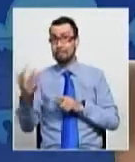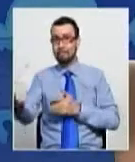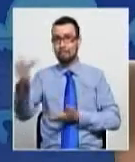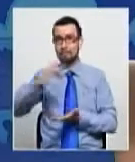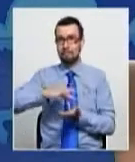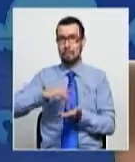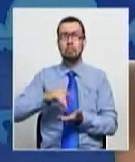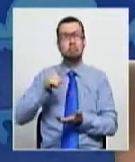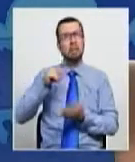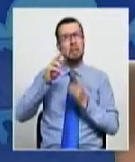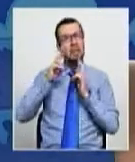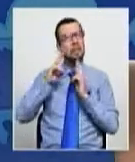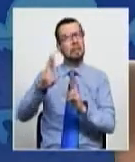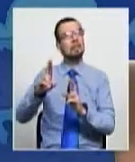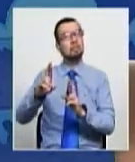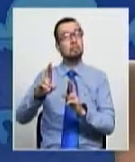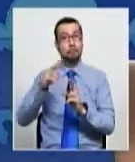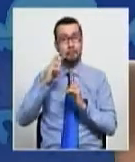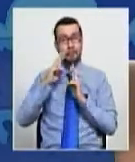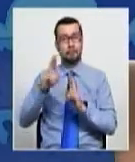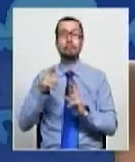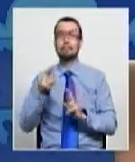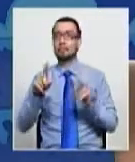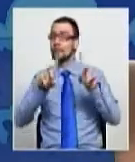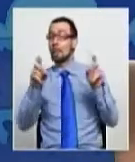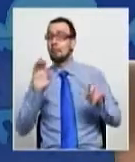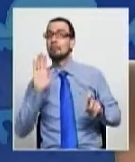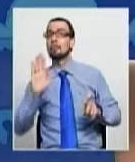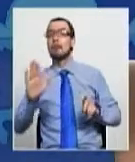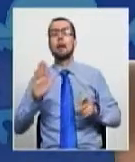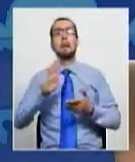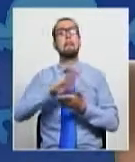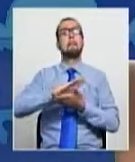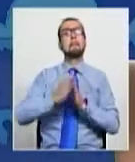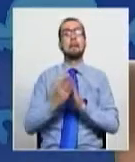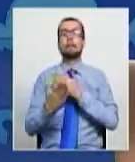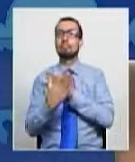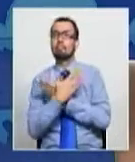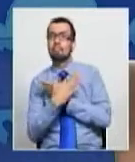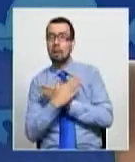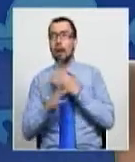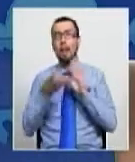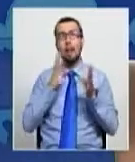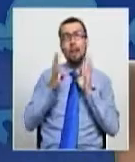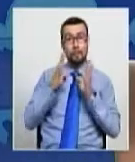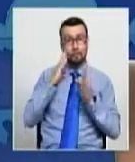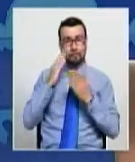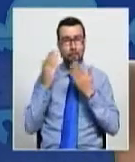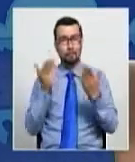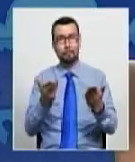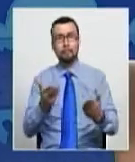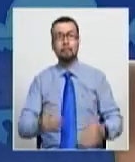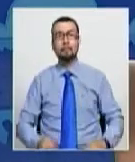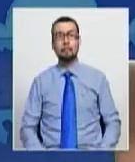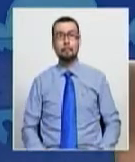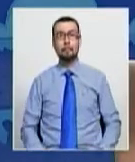respondieron esto sobre el tema del cubrimiento de la paz y de los diálogos con las farc